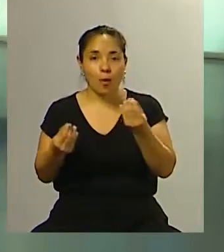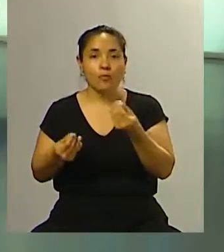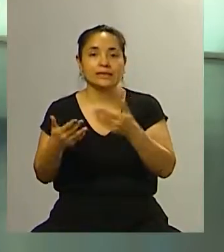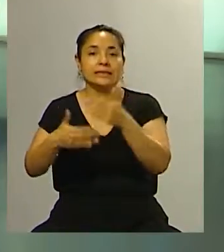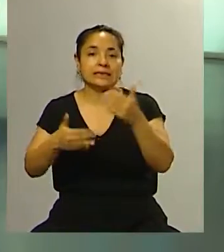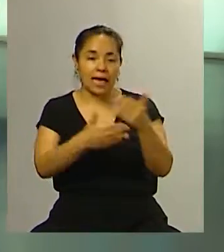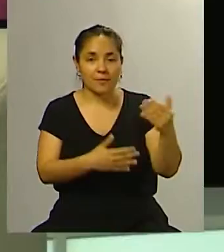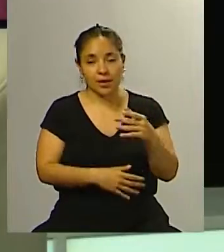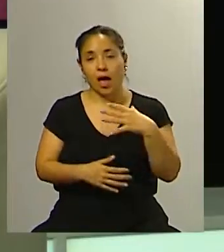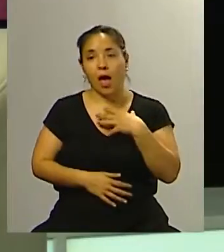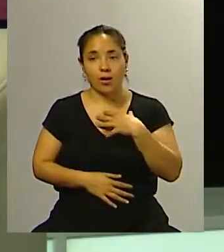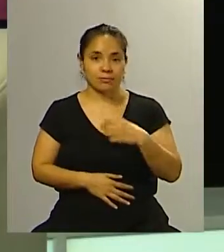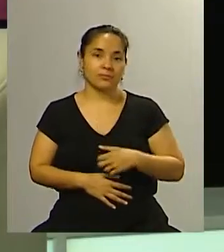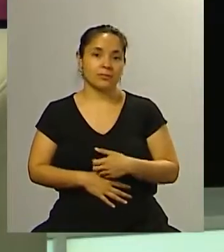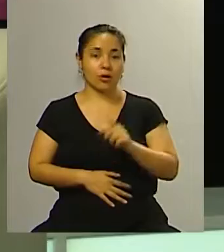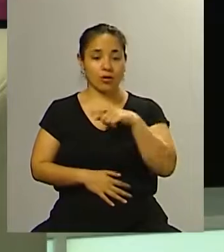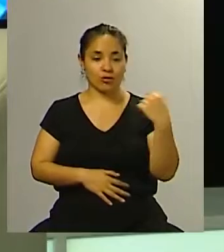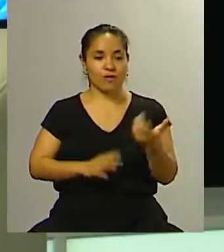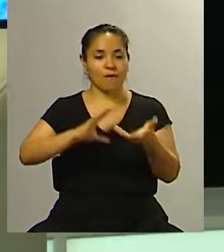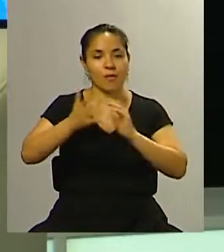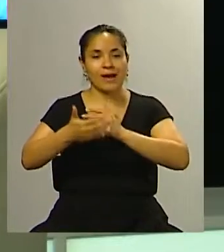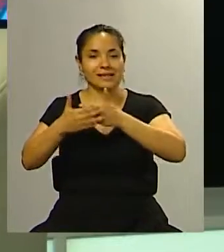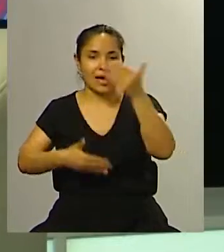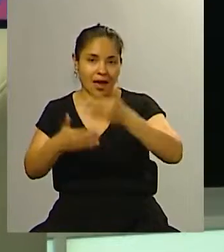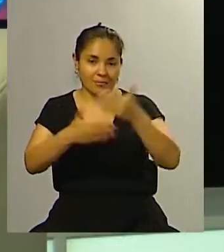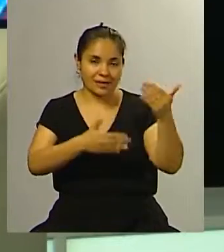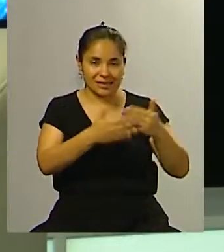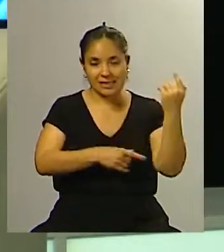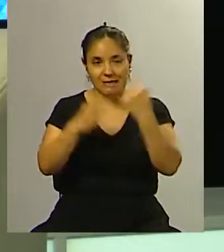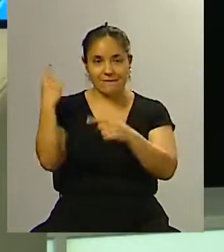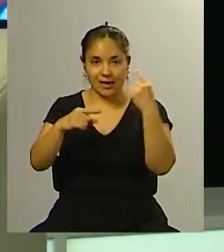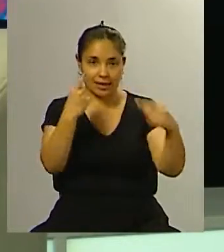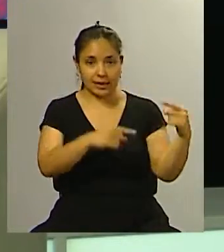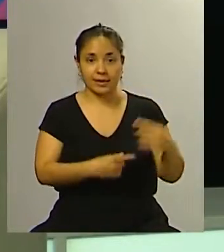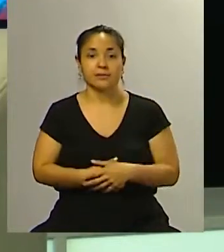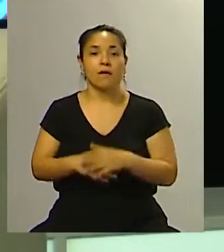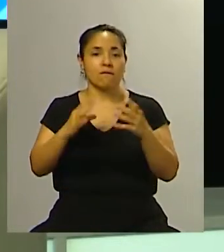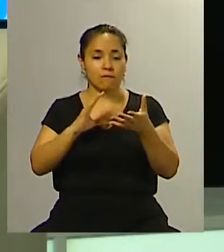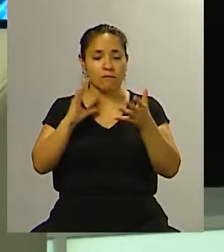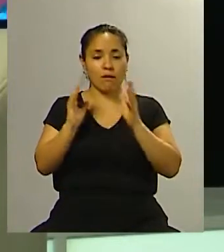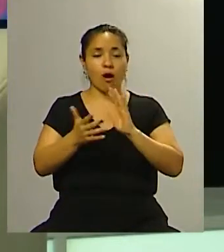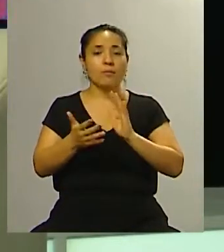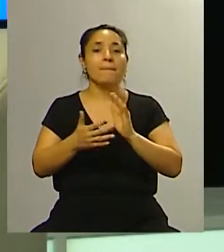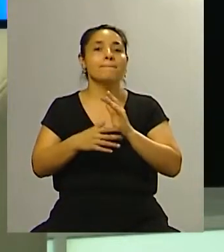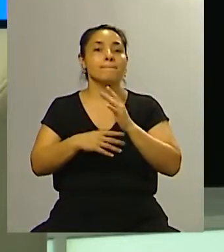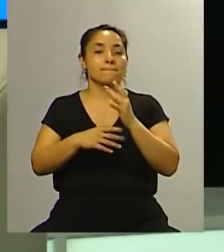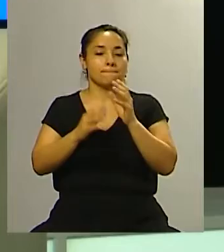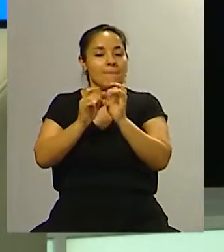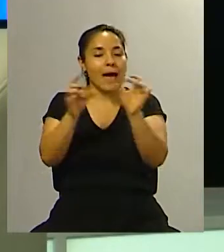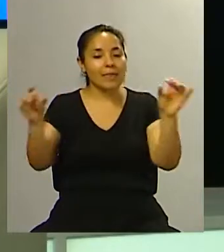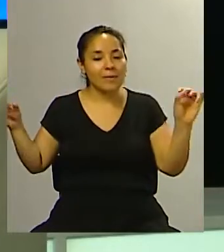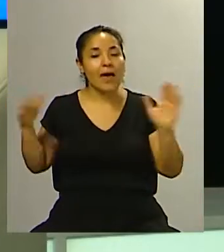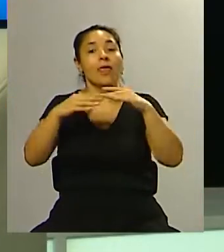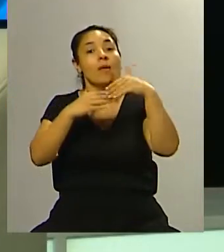nosotros tenemos diferentes operativos de evaluación jurisdiccionales, ¿no?, que los diseñamos después de la pandemia para poder tener